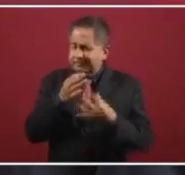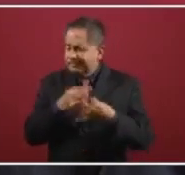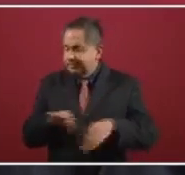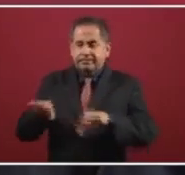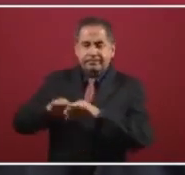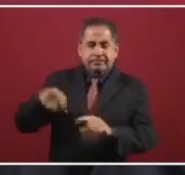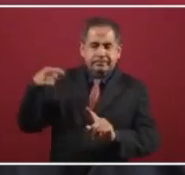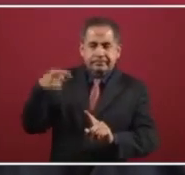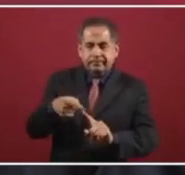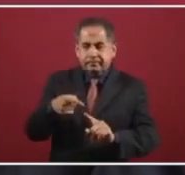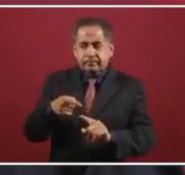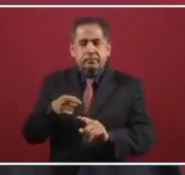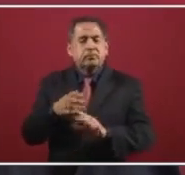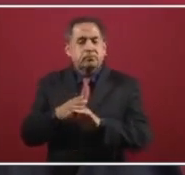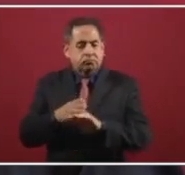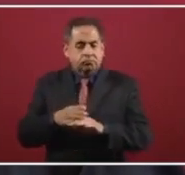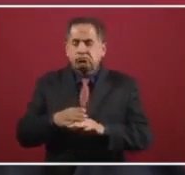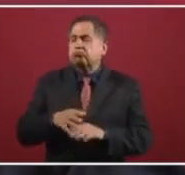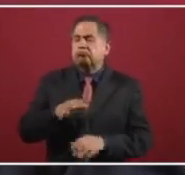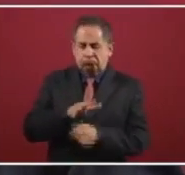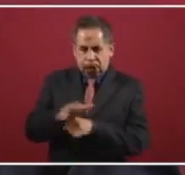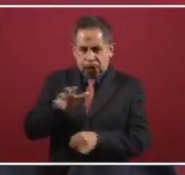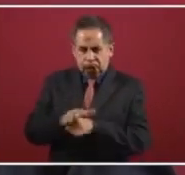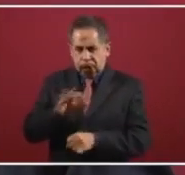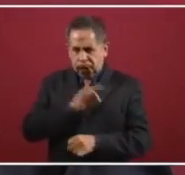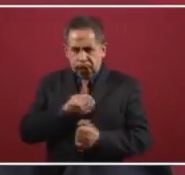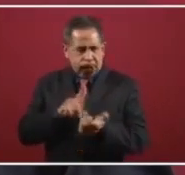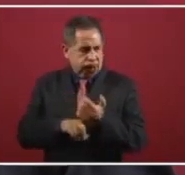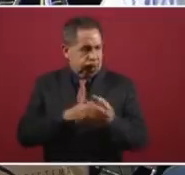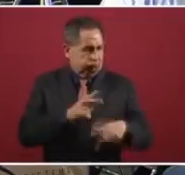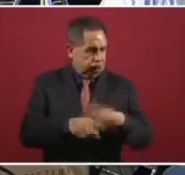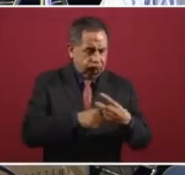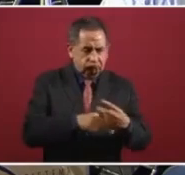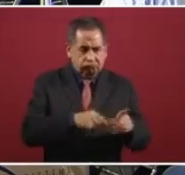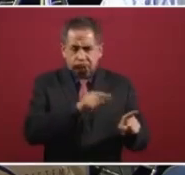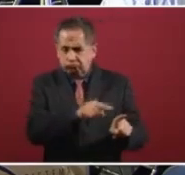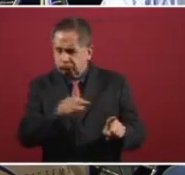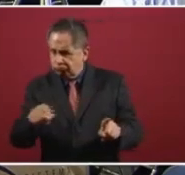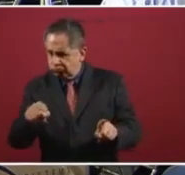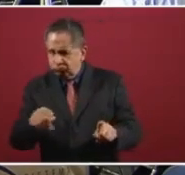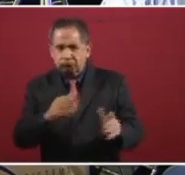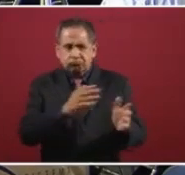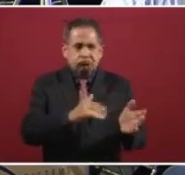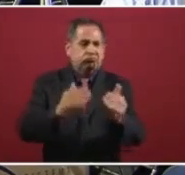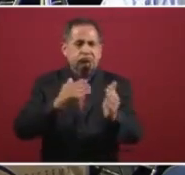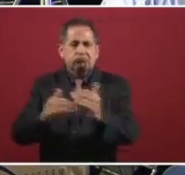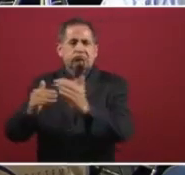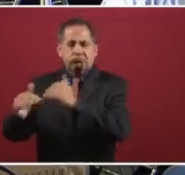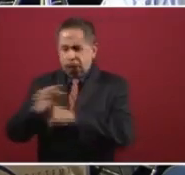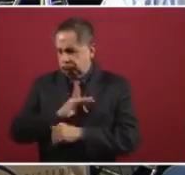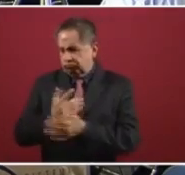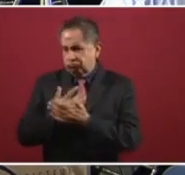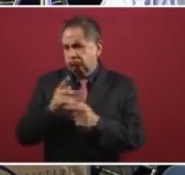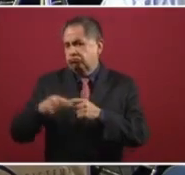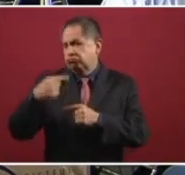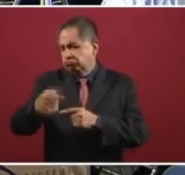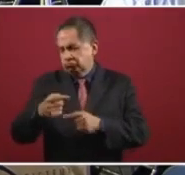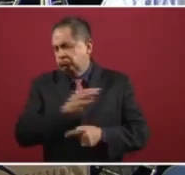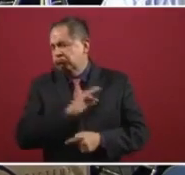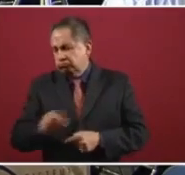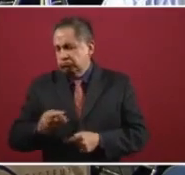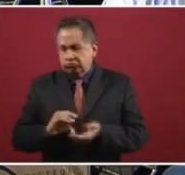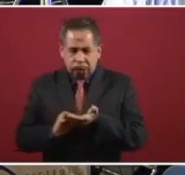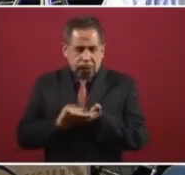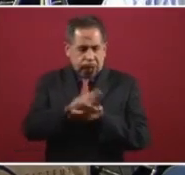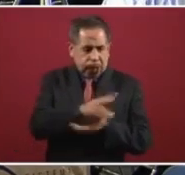es que hay un potencial y grandes posibilidades de crecimiento como se han planteado a través de estas grandes inversiones y que